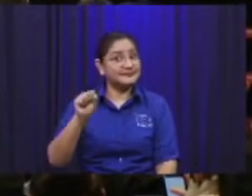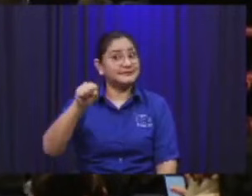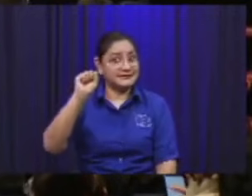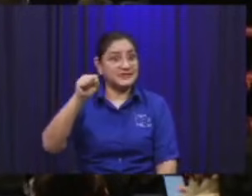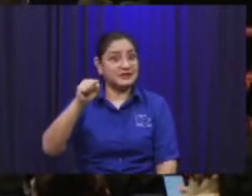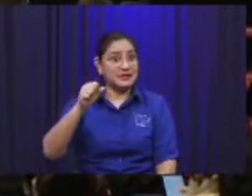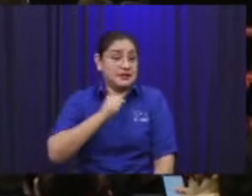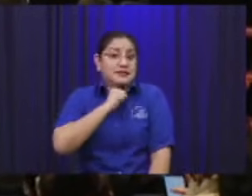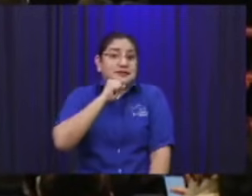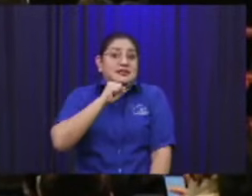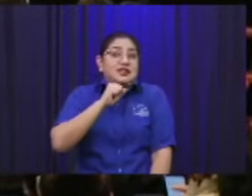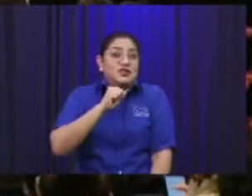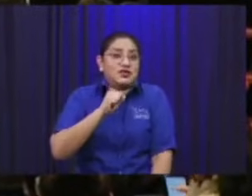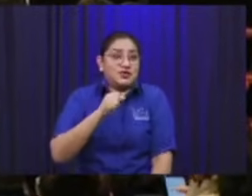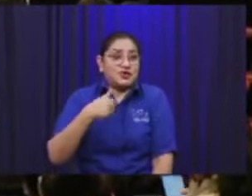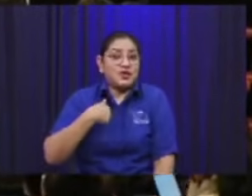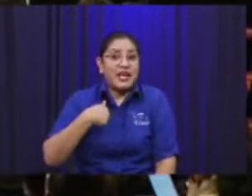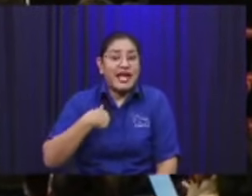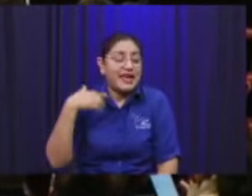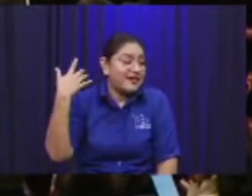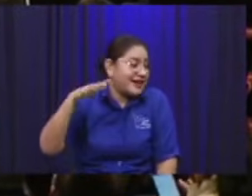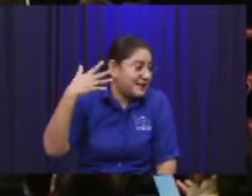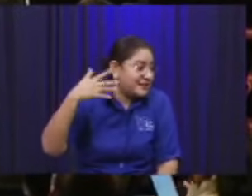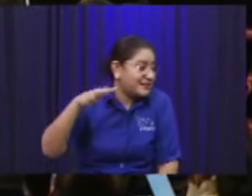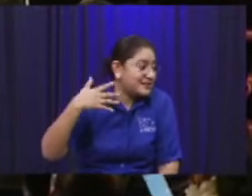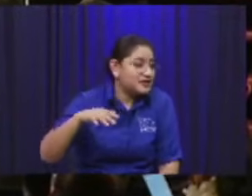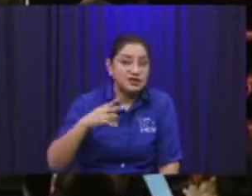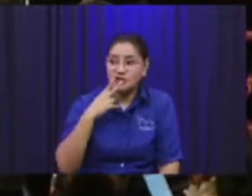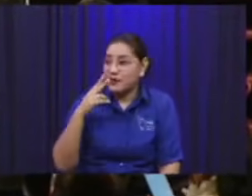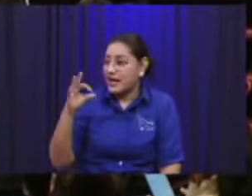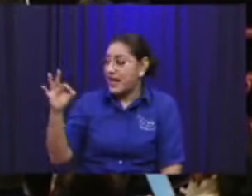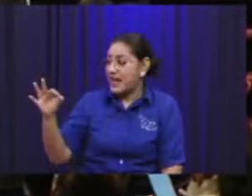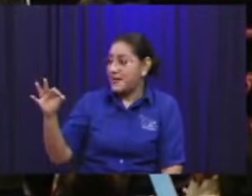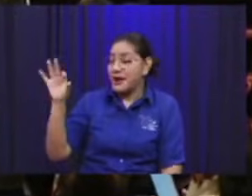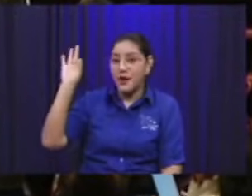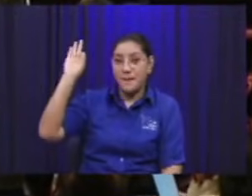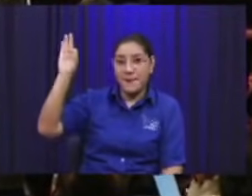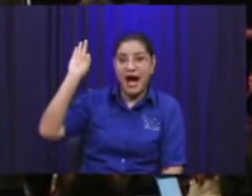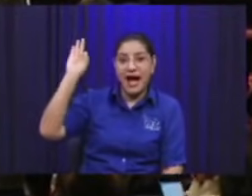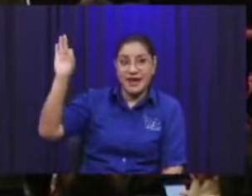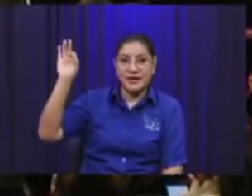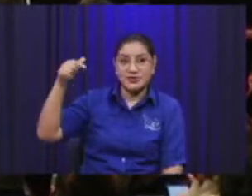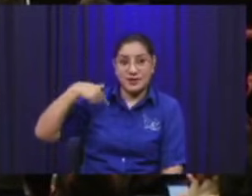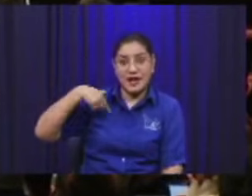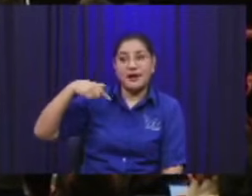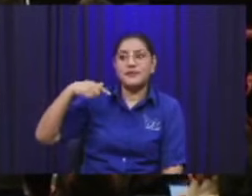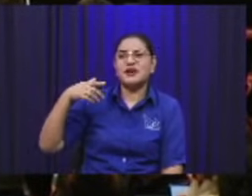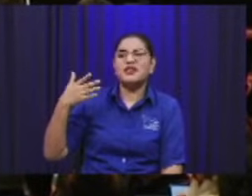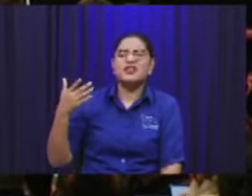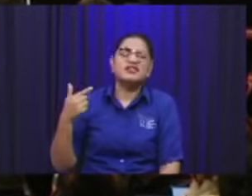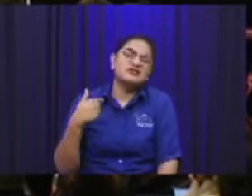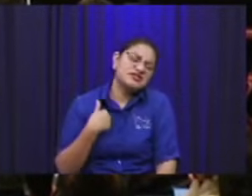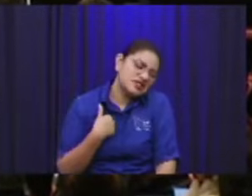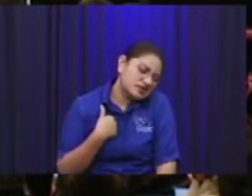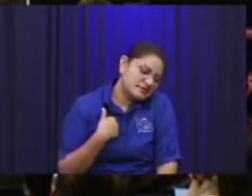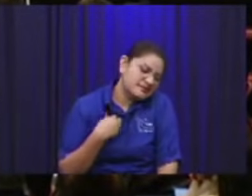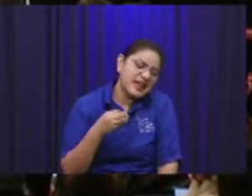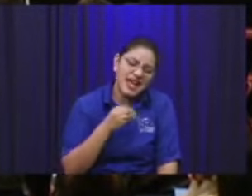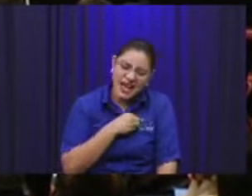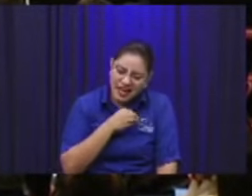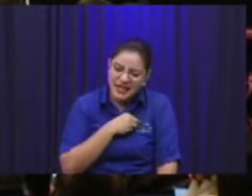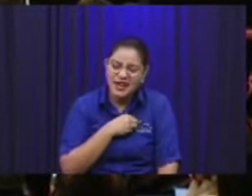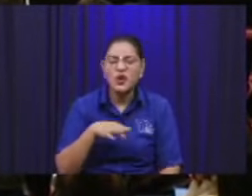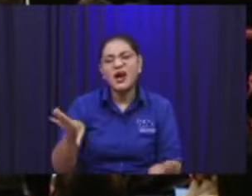el susto que me dio me lleve hermano cuando un hermano pastor le dijo hermano y yo me quiero casar